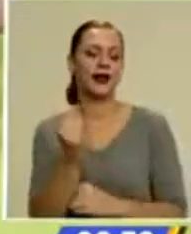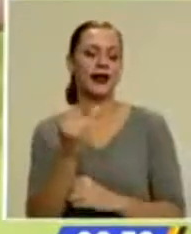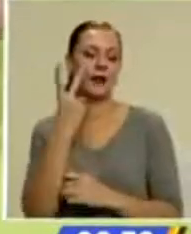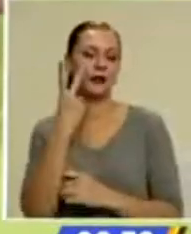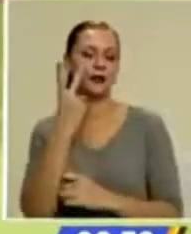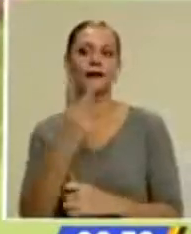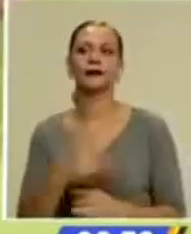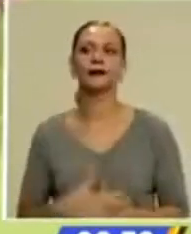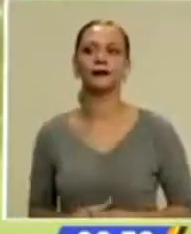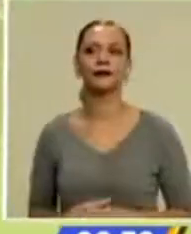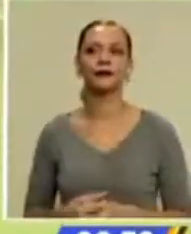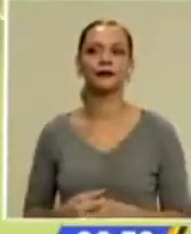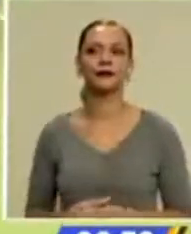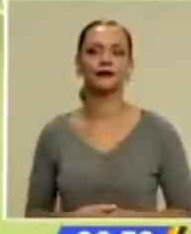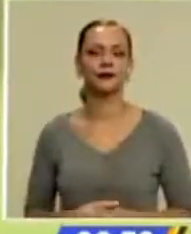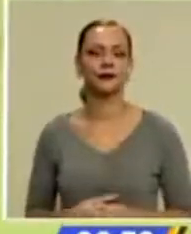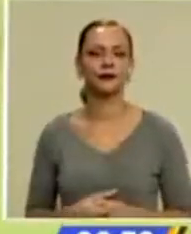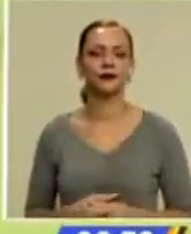ver.